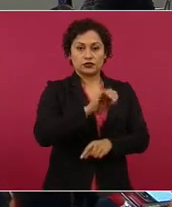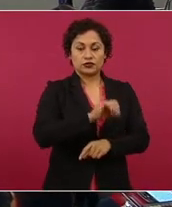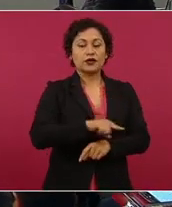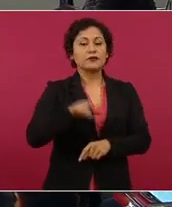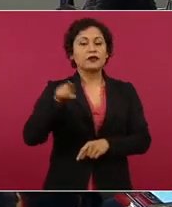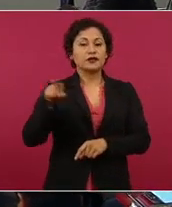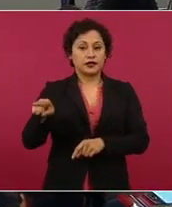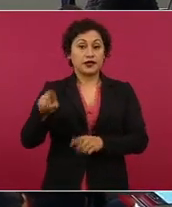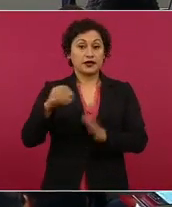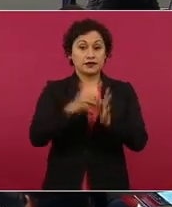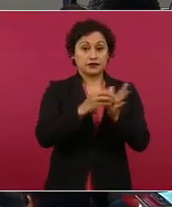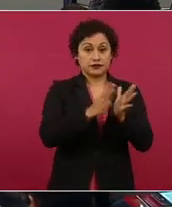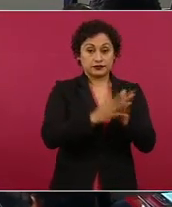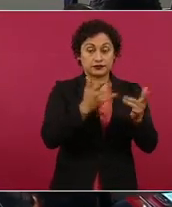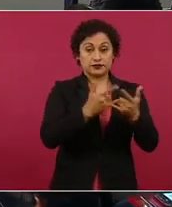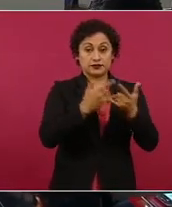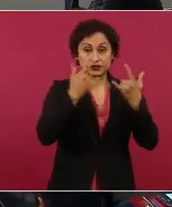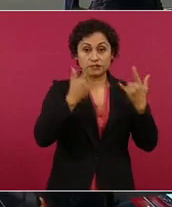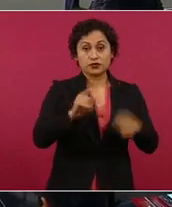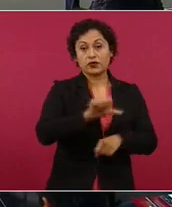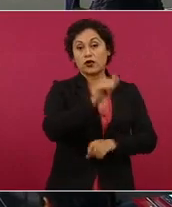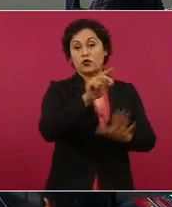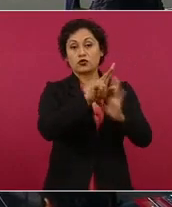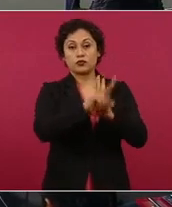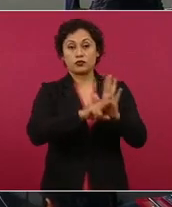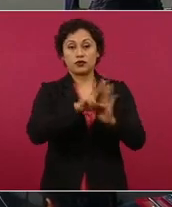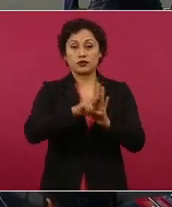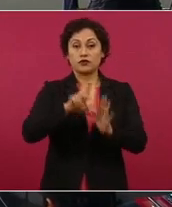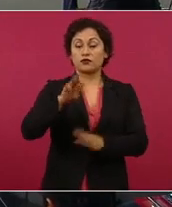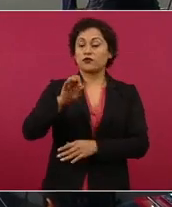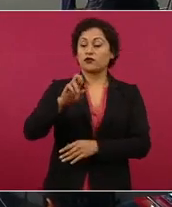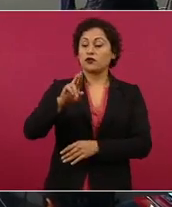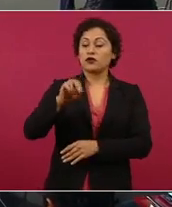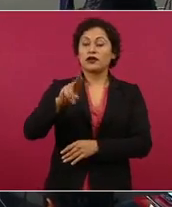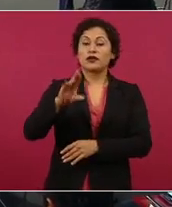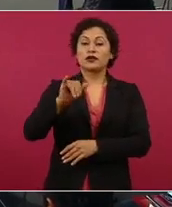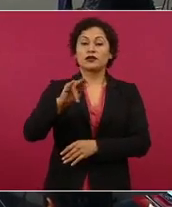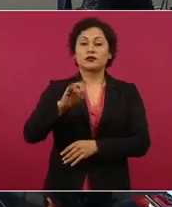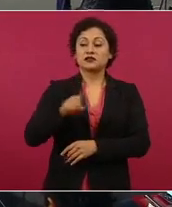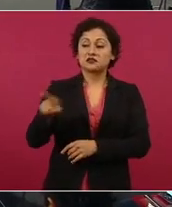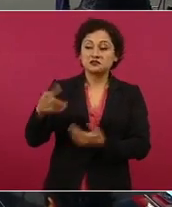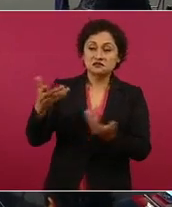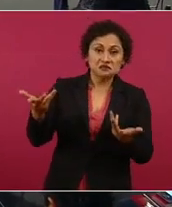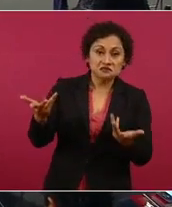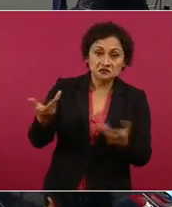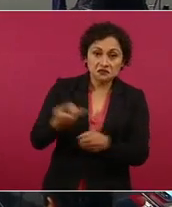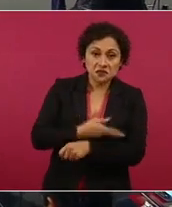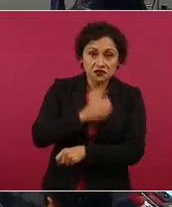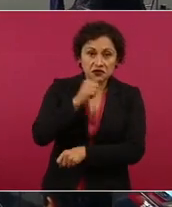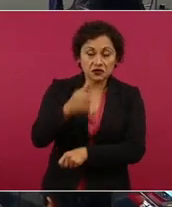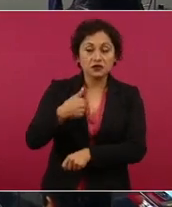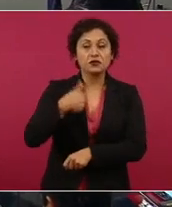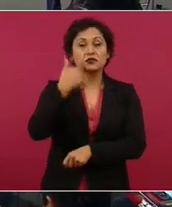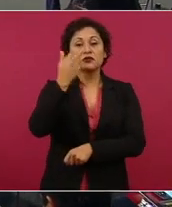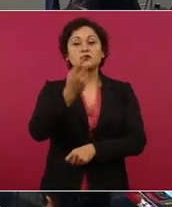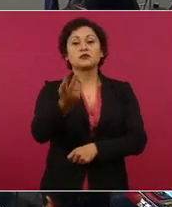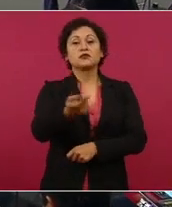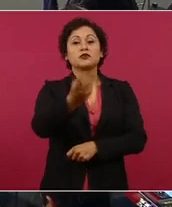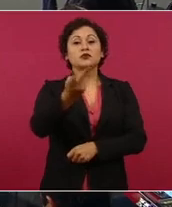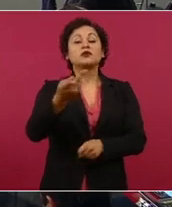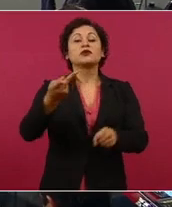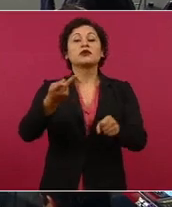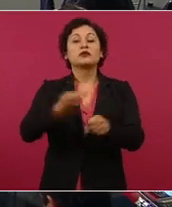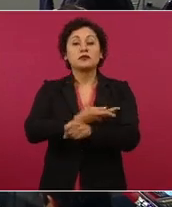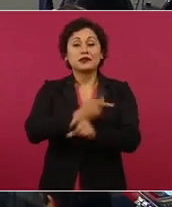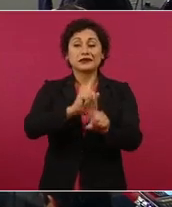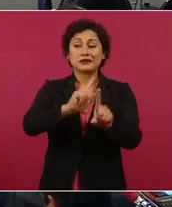el documental de Florence Cassés. Sin embargo, no ha pasado nada. Quiero preguntarle, presidente, ¿qué va a suceder con tantos